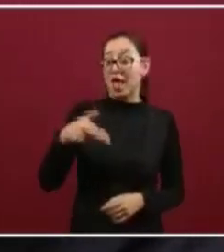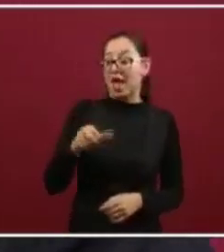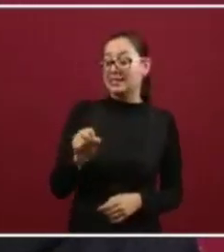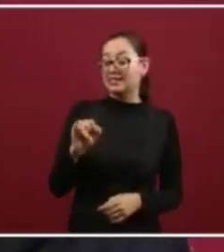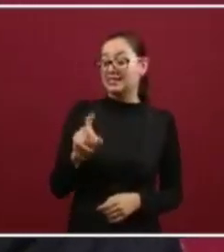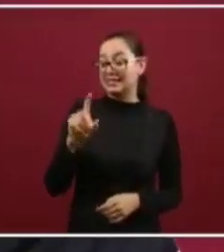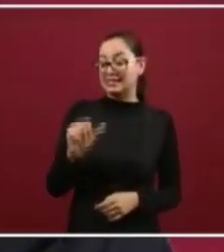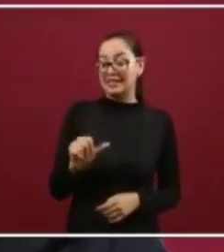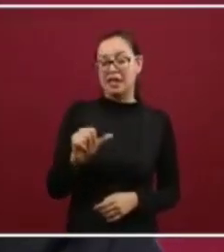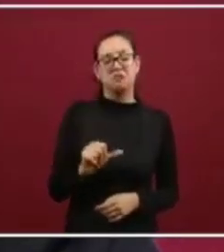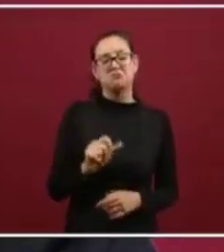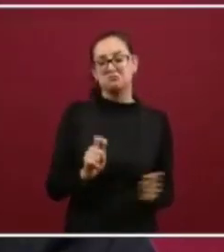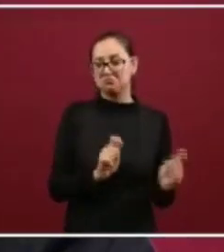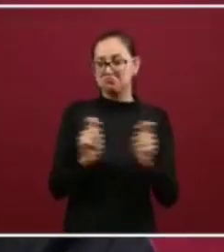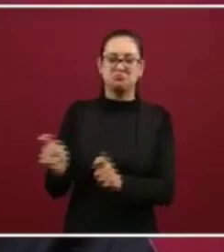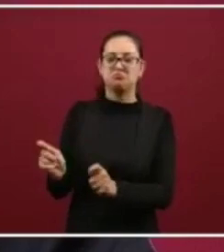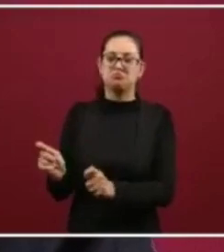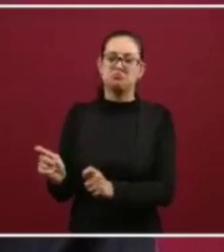sino a otra empresa,